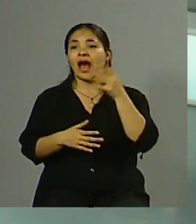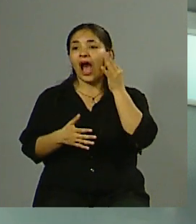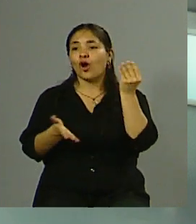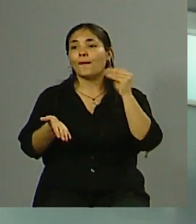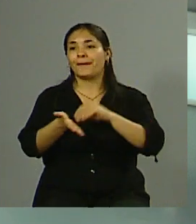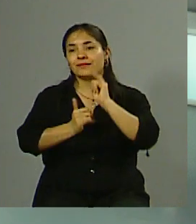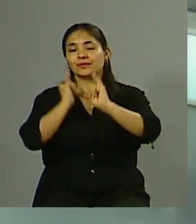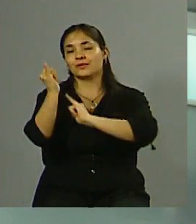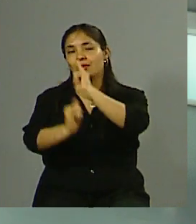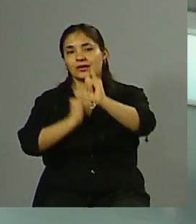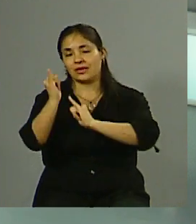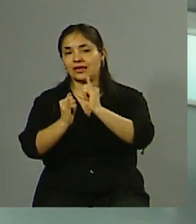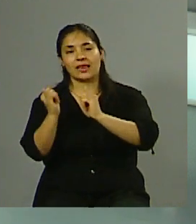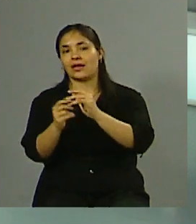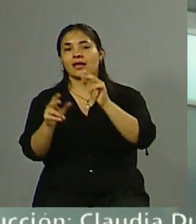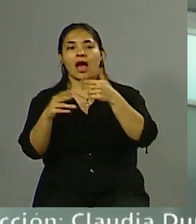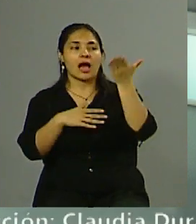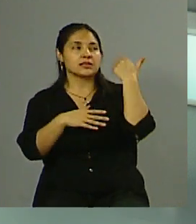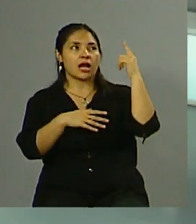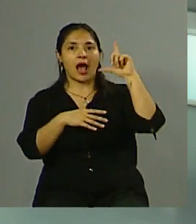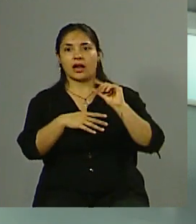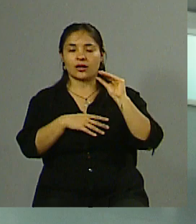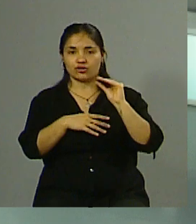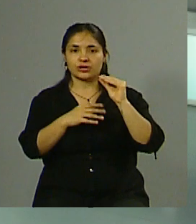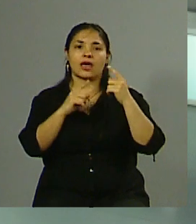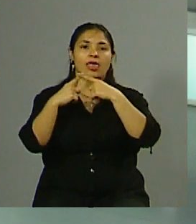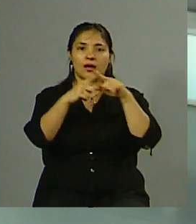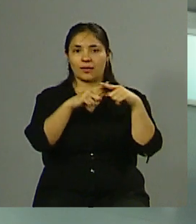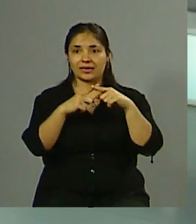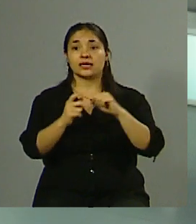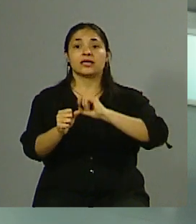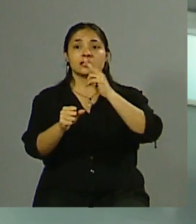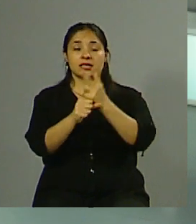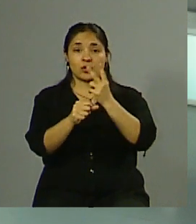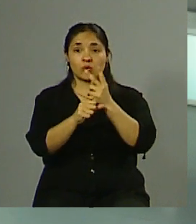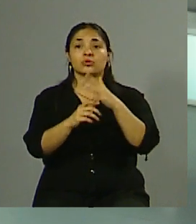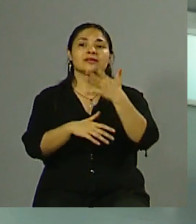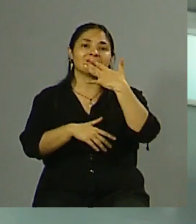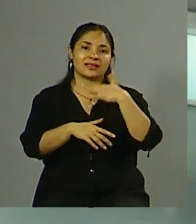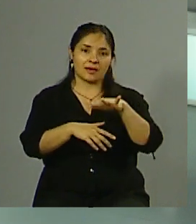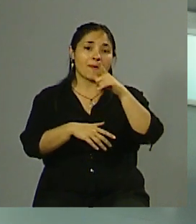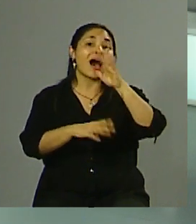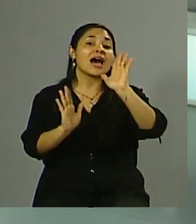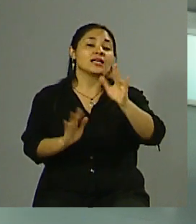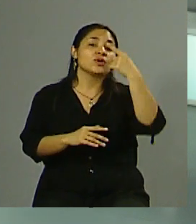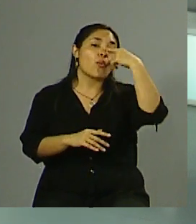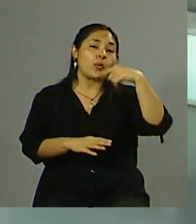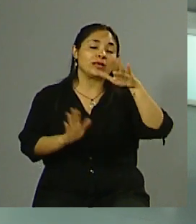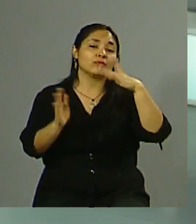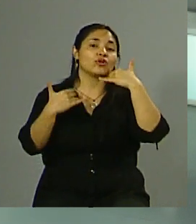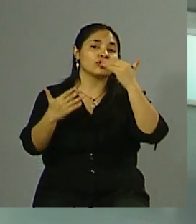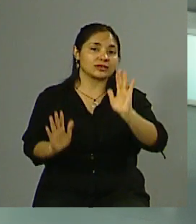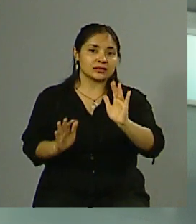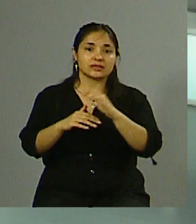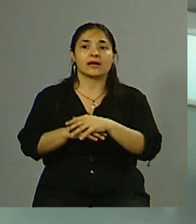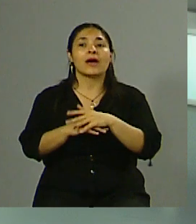Noelia, de qué había sucedido anoche en este debate presidencial. El segundo, y se entiende, el último, según el resultado electoral. Veremos si se